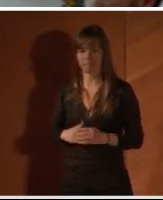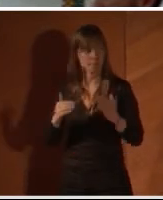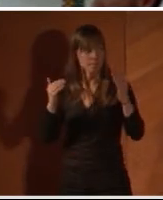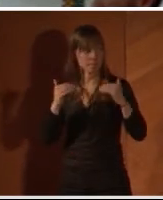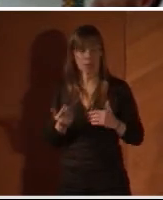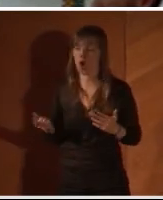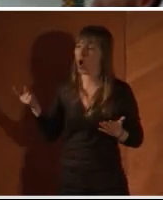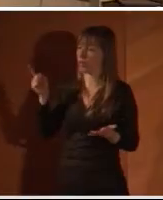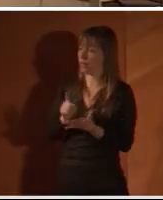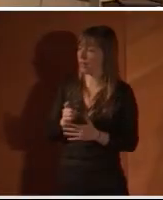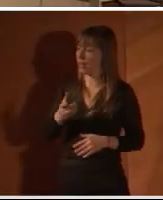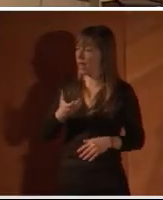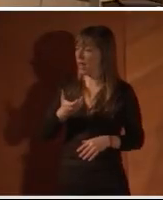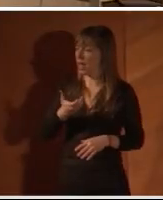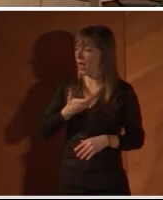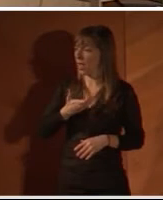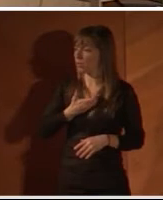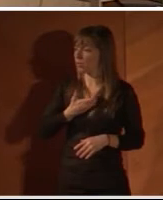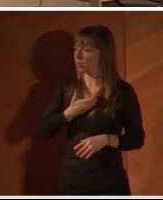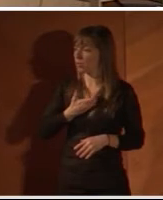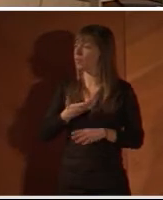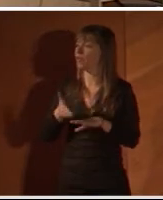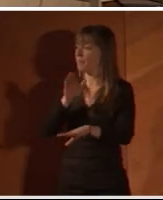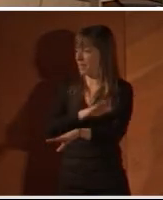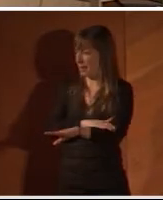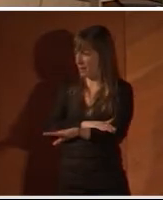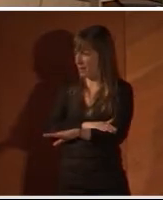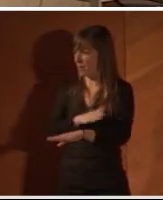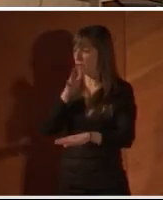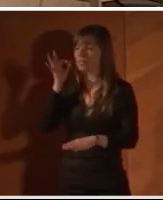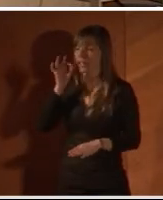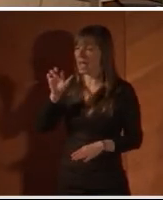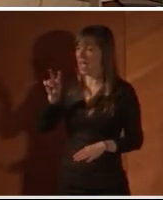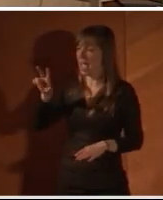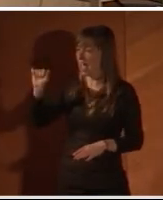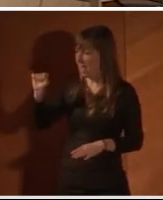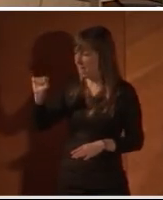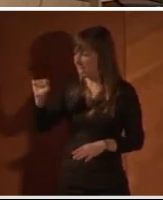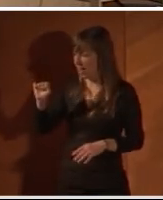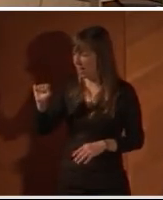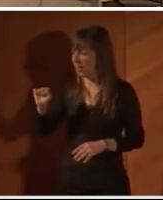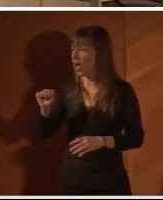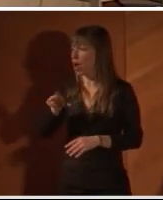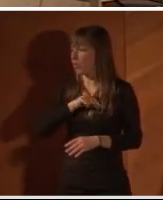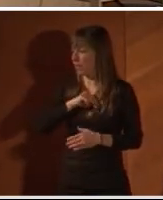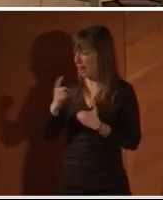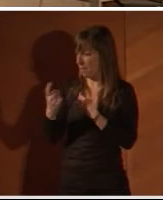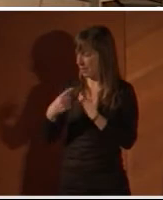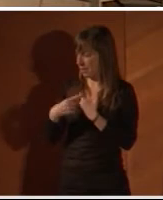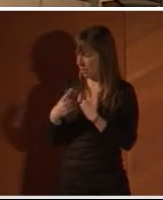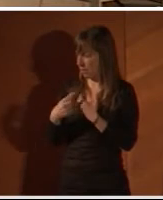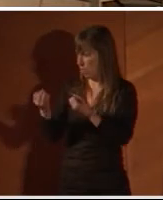Retomamos la conexión con el Ayuntamiento de Palma para que Eva Frade, concejala de Participación, nos